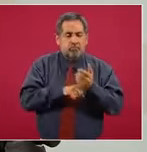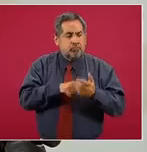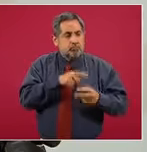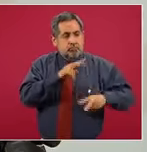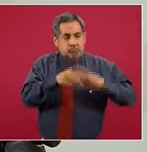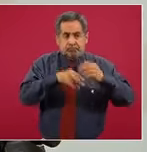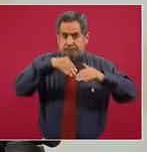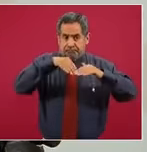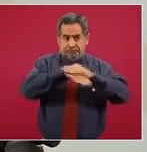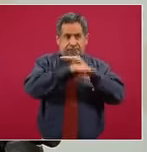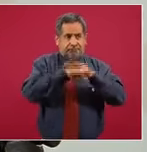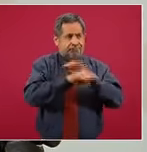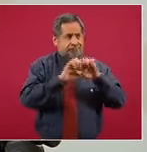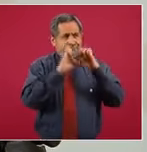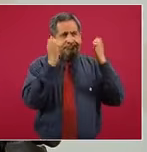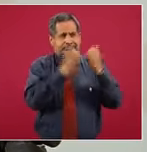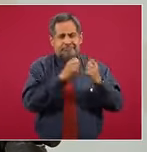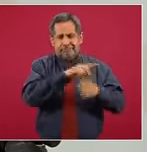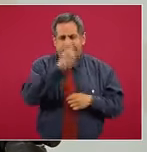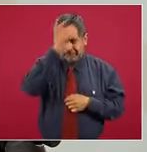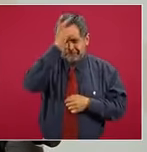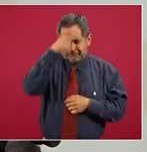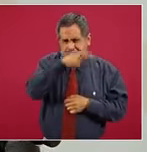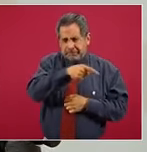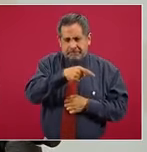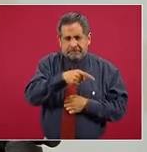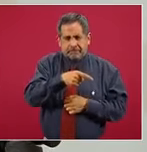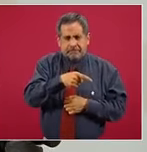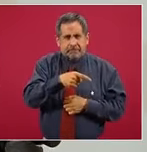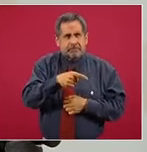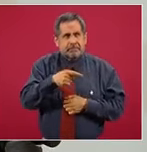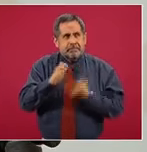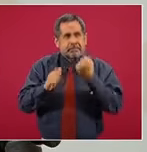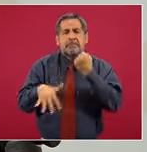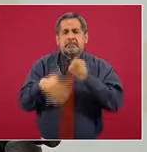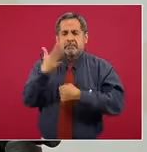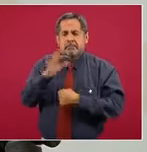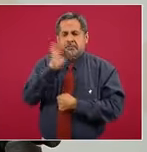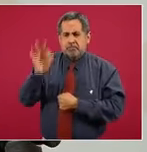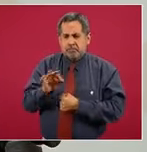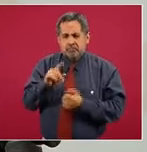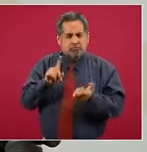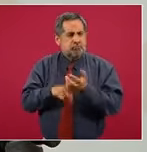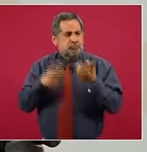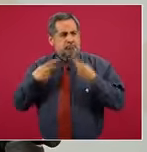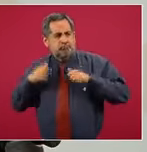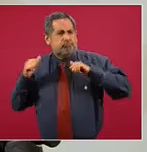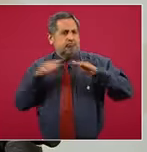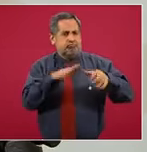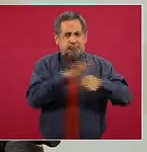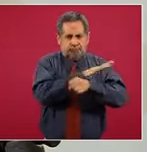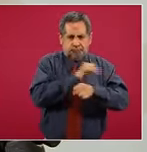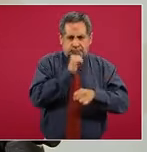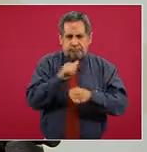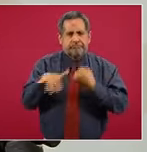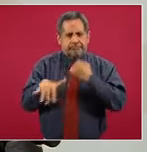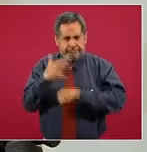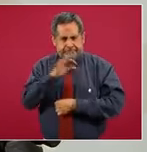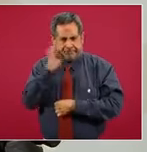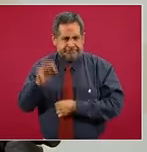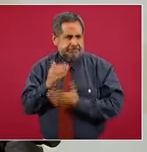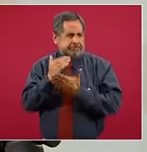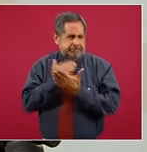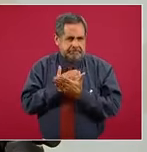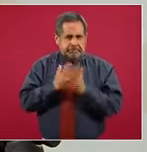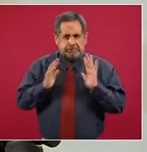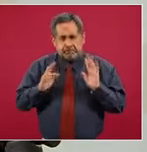haber entrado al estadio de Chivas, que es el 15% de su aforo, que